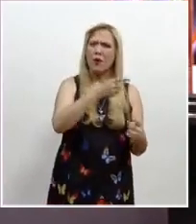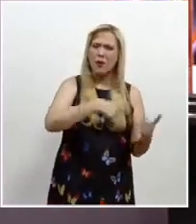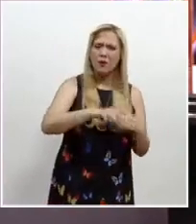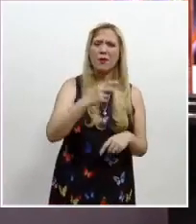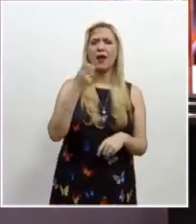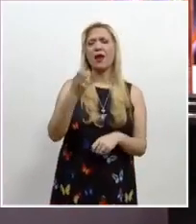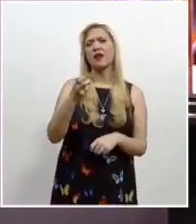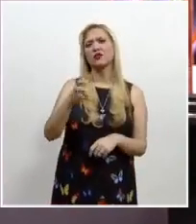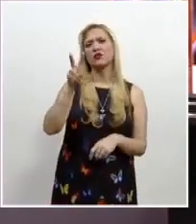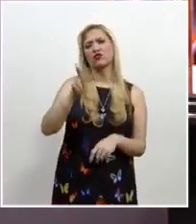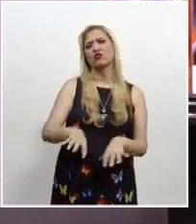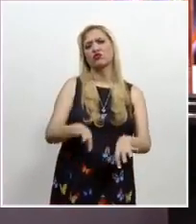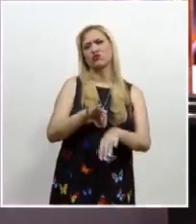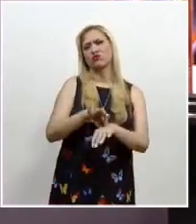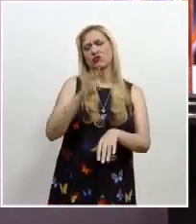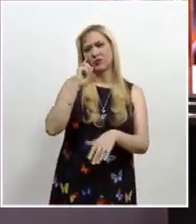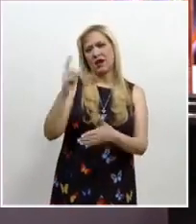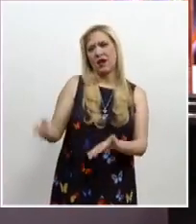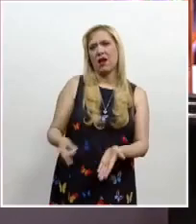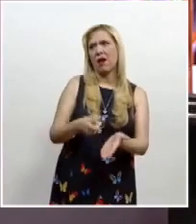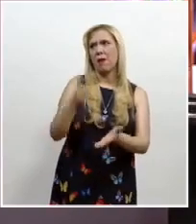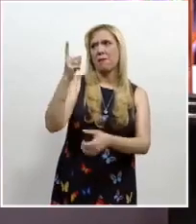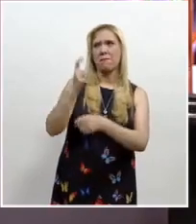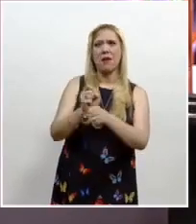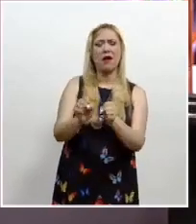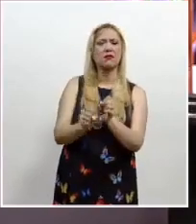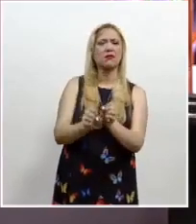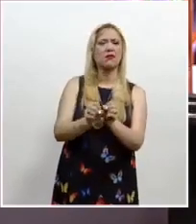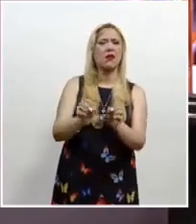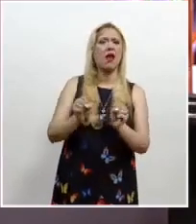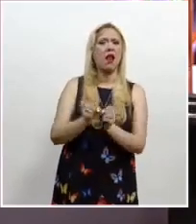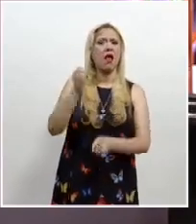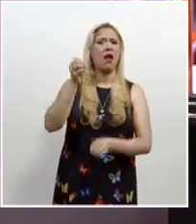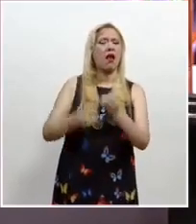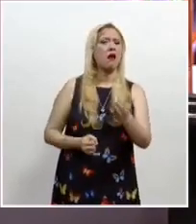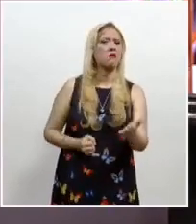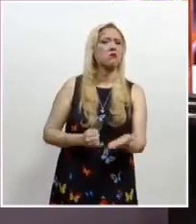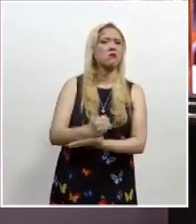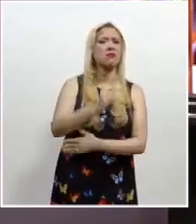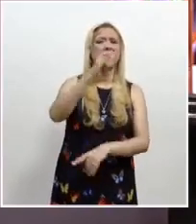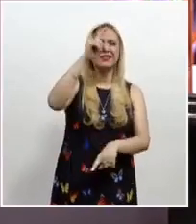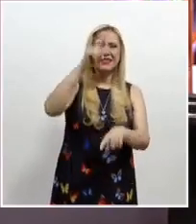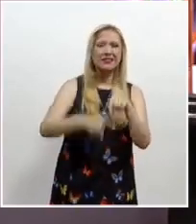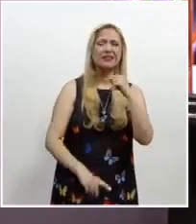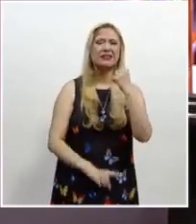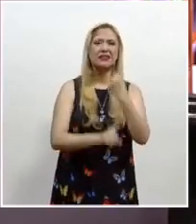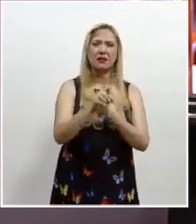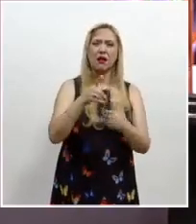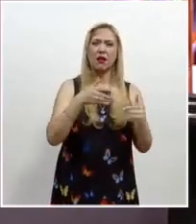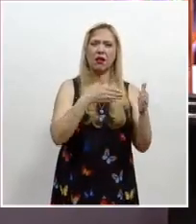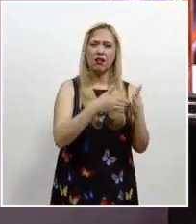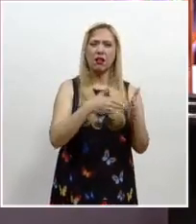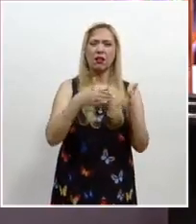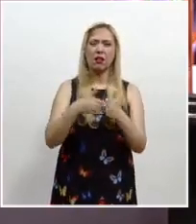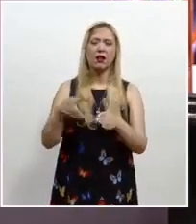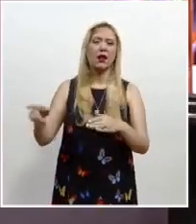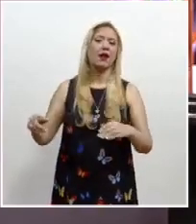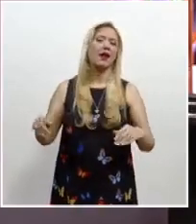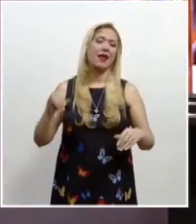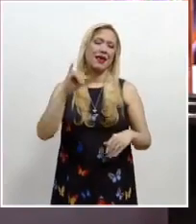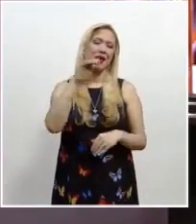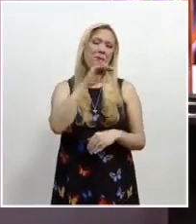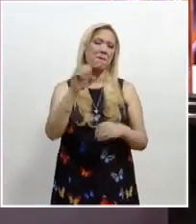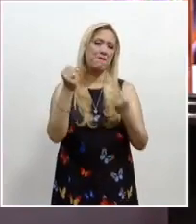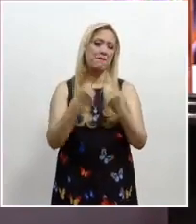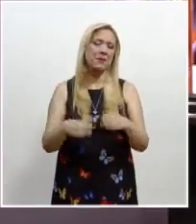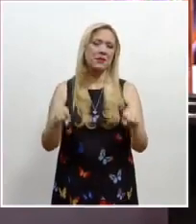ello es la decisión de la primera sala en quitar el obstáculo que tenía el Instituto Mexicano del Seguro